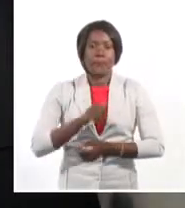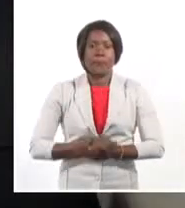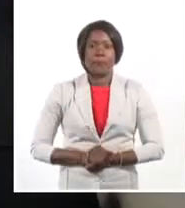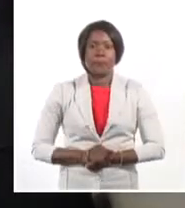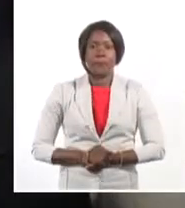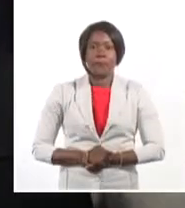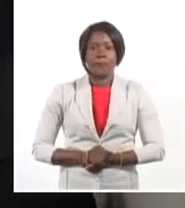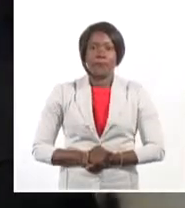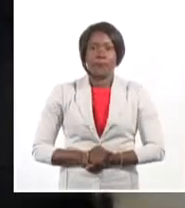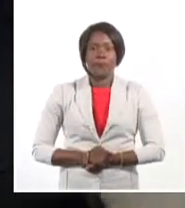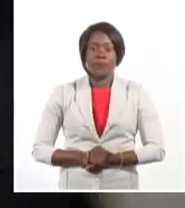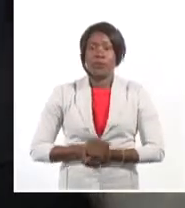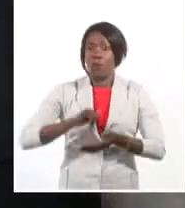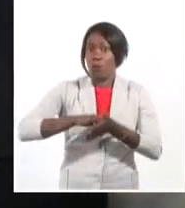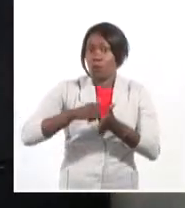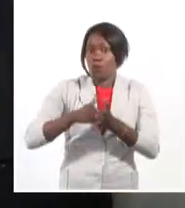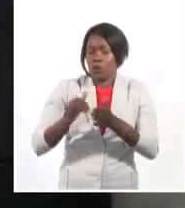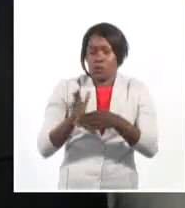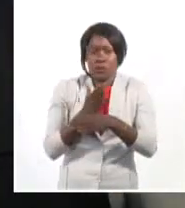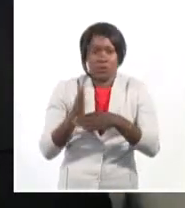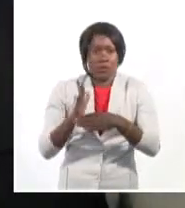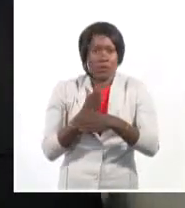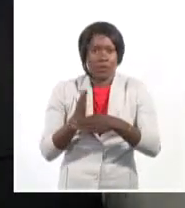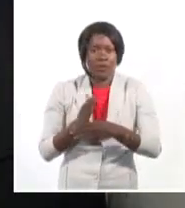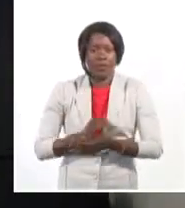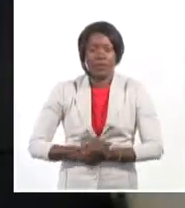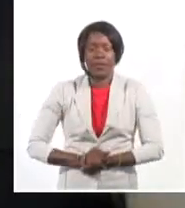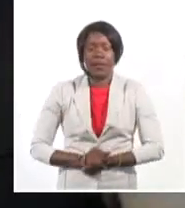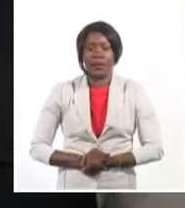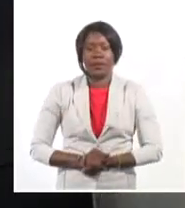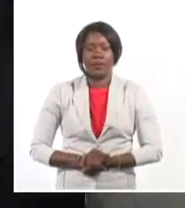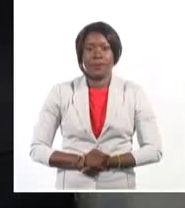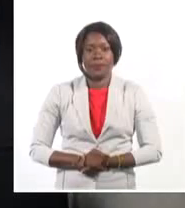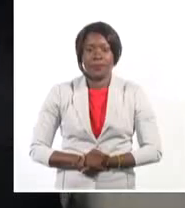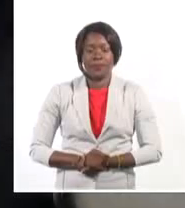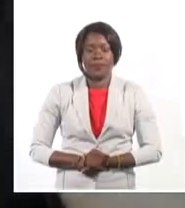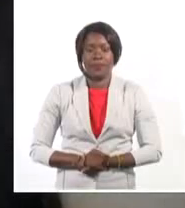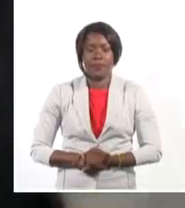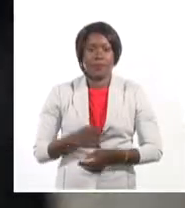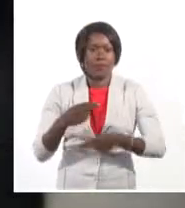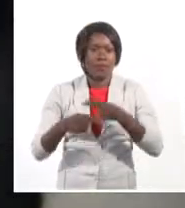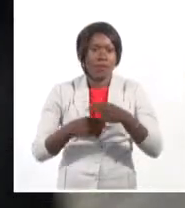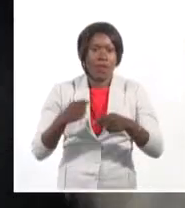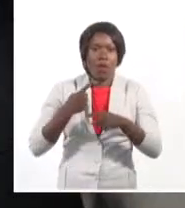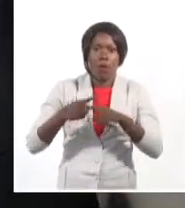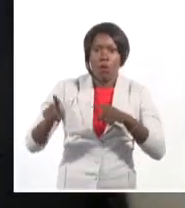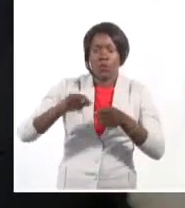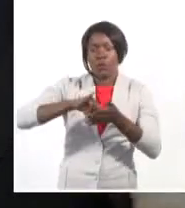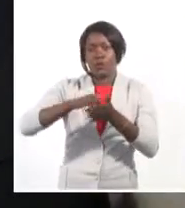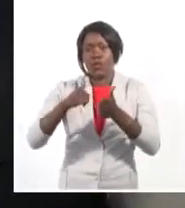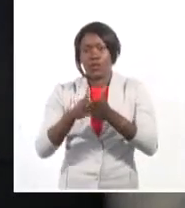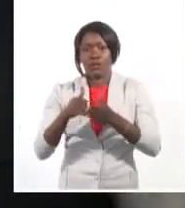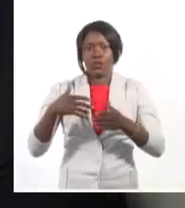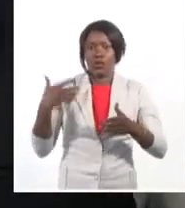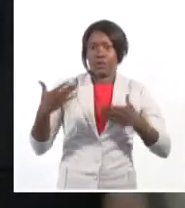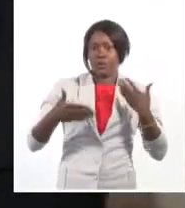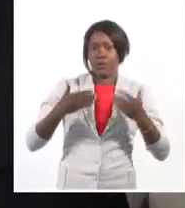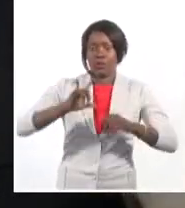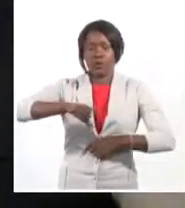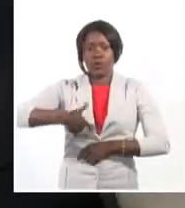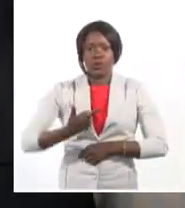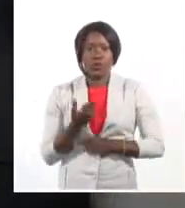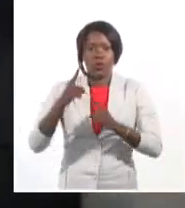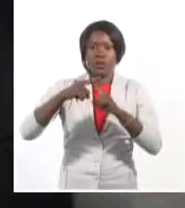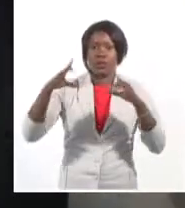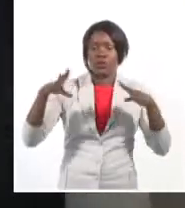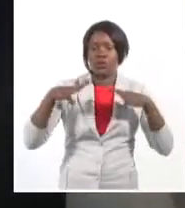ello. Proyectos como Voy por Ti, dedicado a los damnificados. Proyectos como Cuba te recibe, que es un proyecto que tiene que ver mucho con el turismo y con